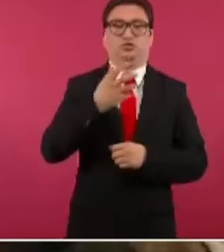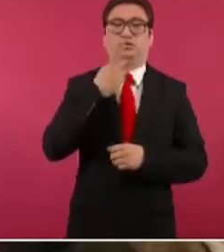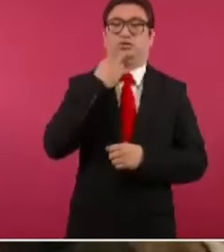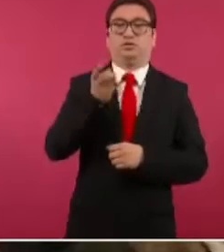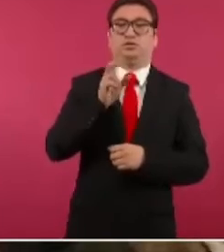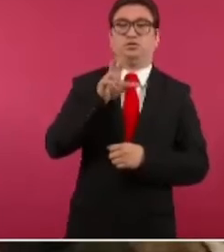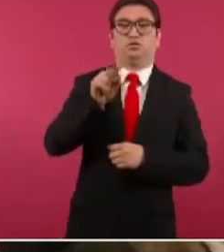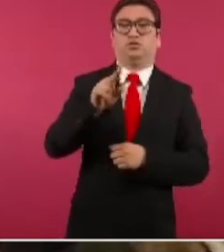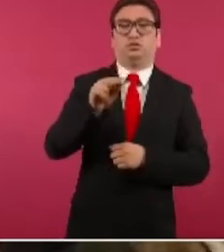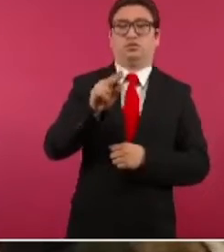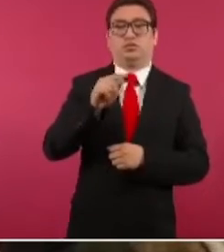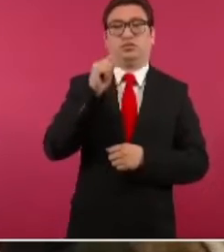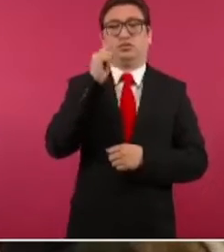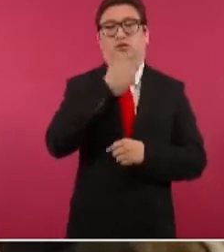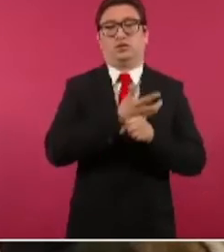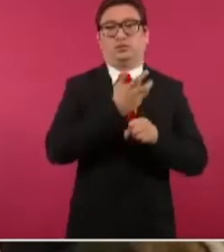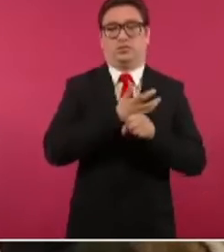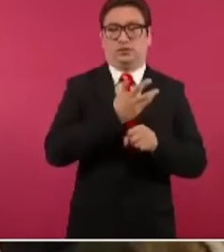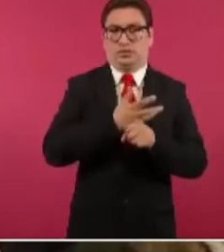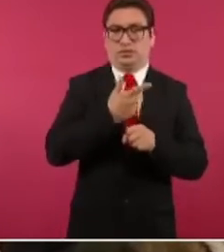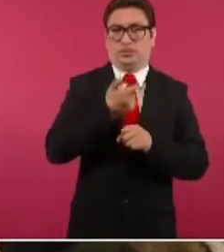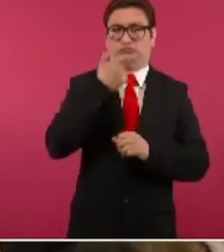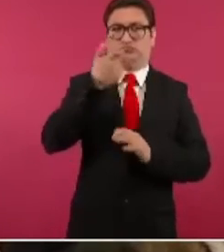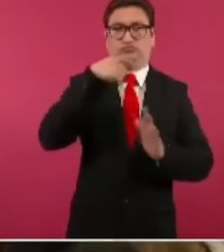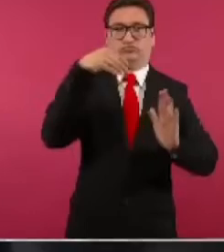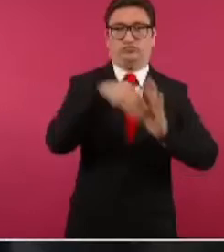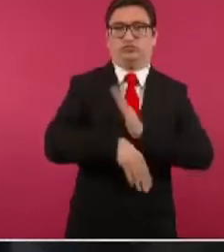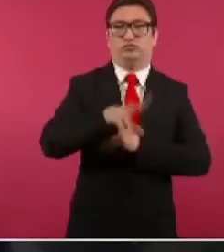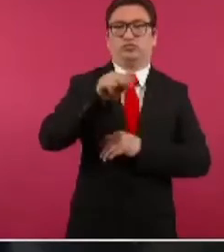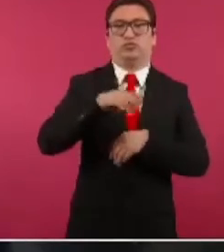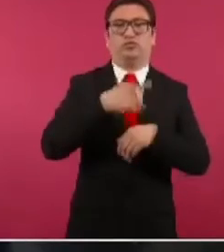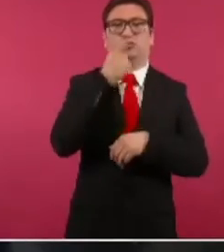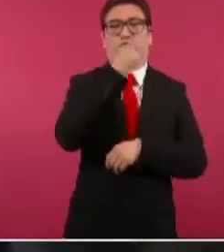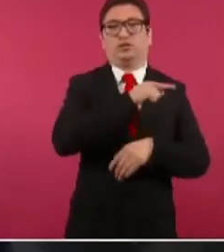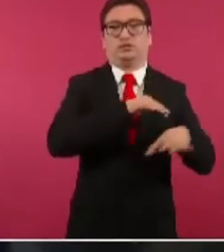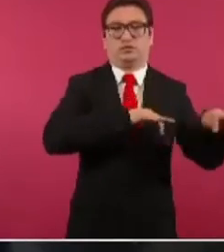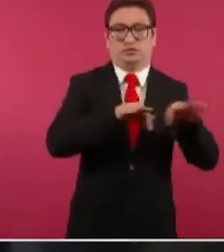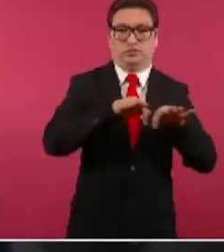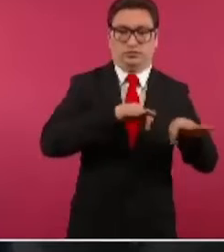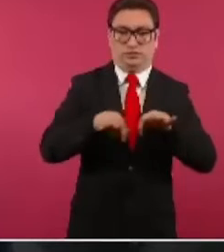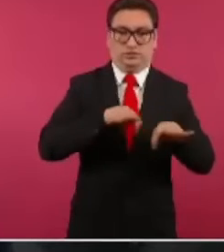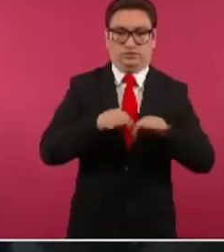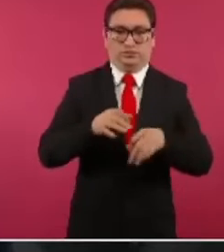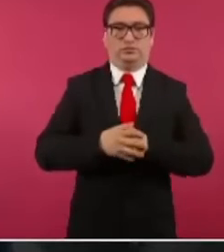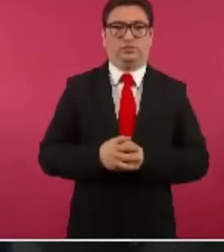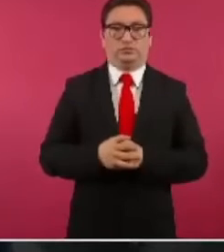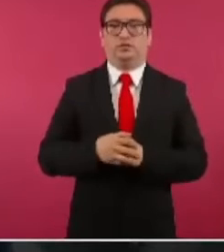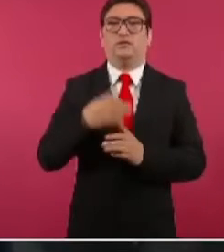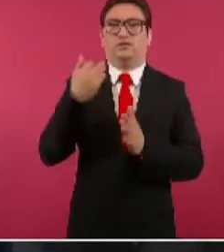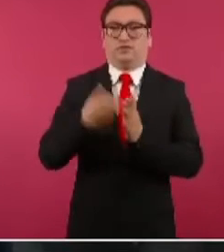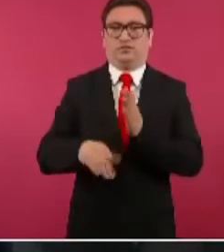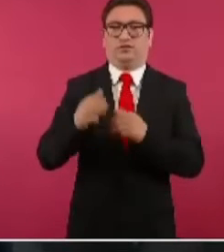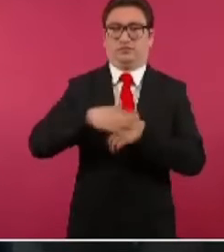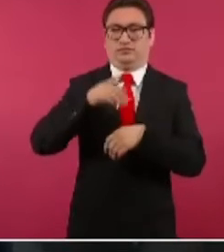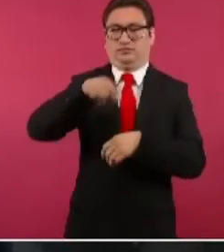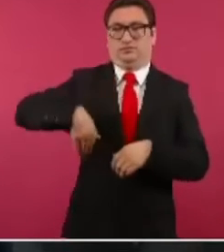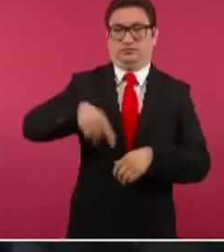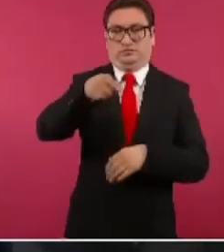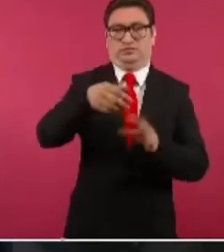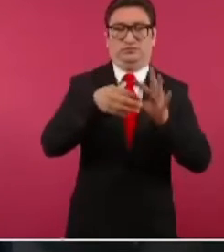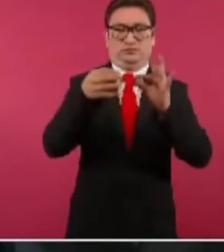haber recesión en los Estados Unidos porque hay empleo. Lo que hace falta es lo que usted acaba de decir,